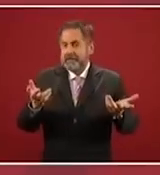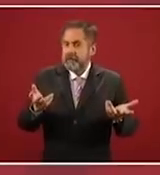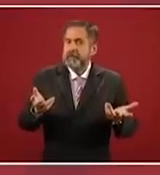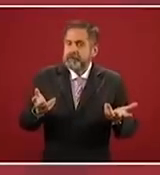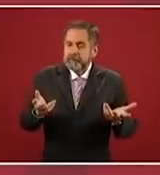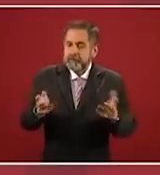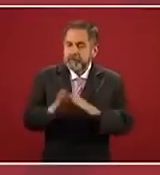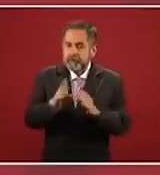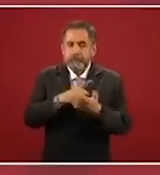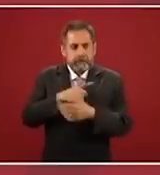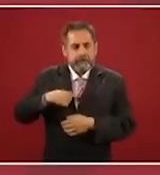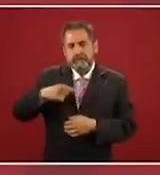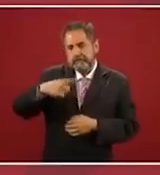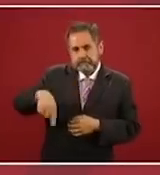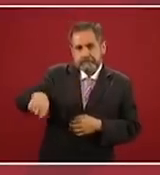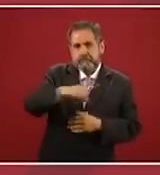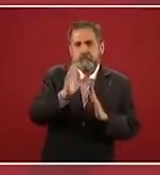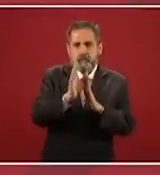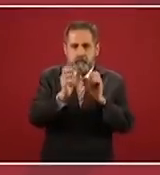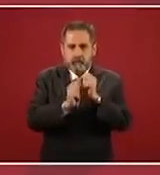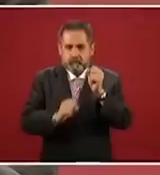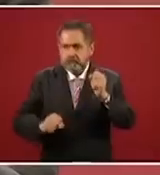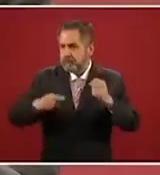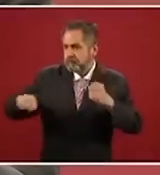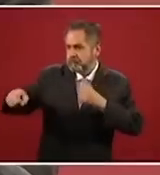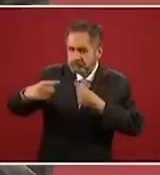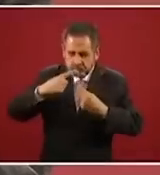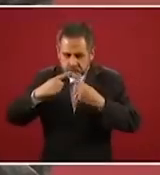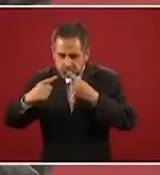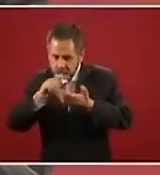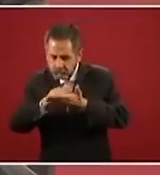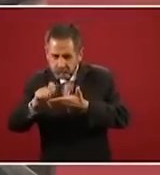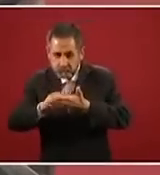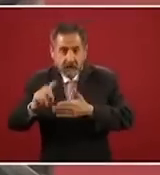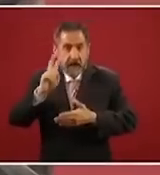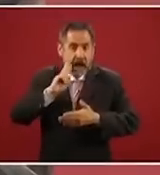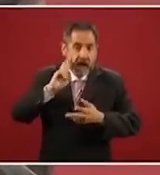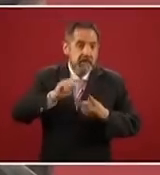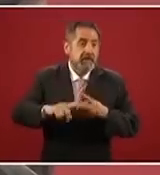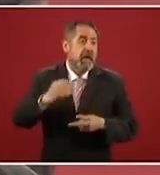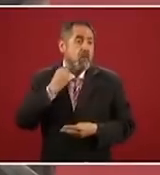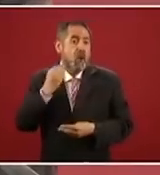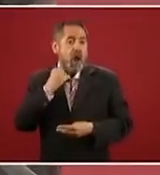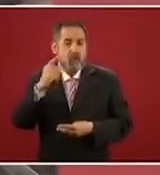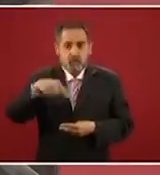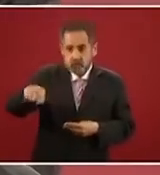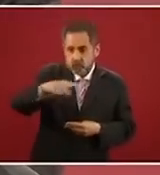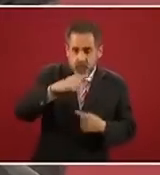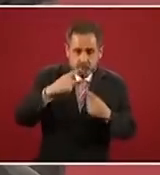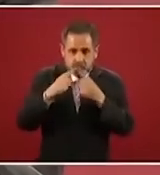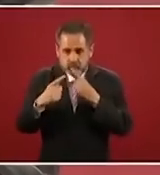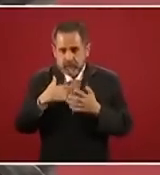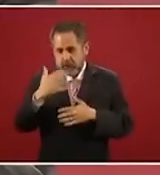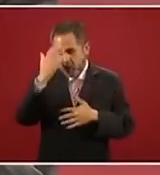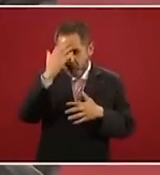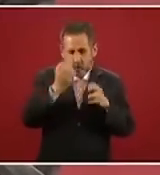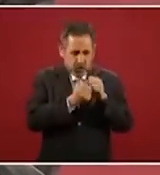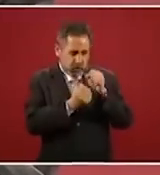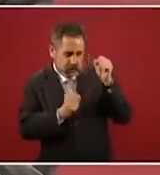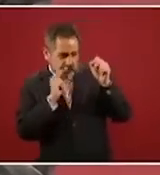que deben de tratar constitucionalistas, que deben de tratar los abogados y conocer